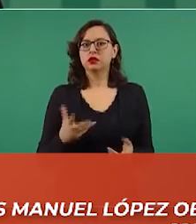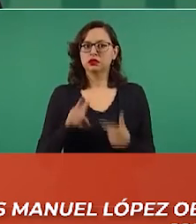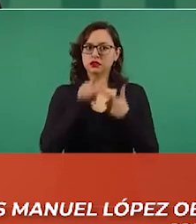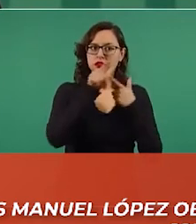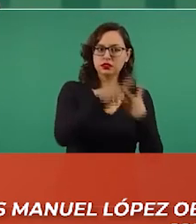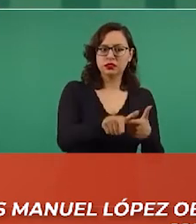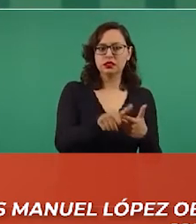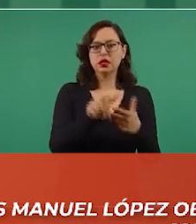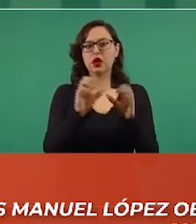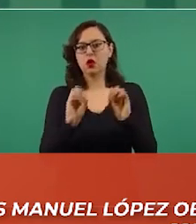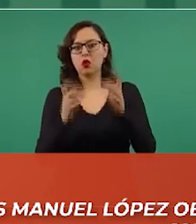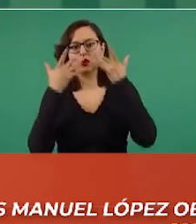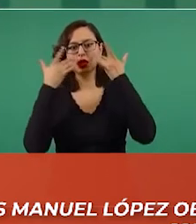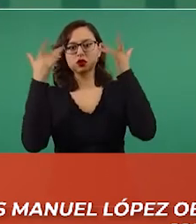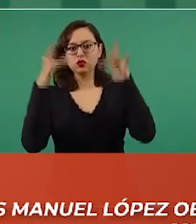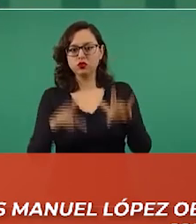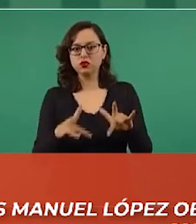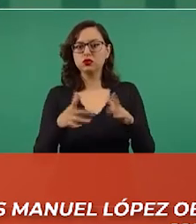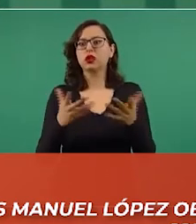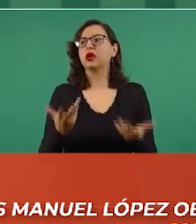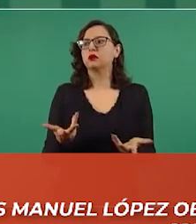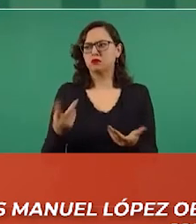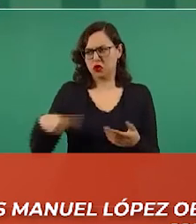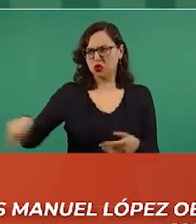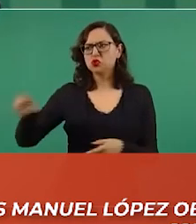que le echen ganas, que